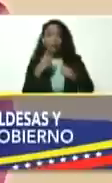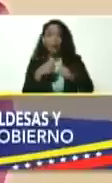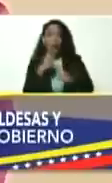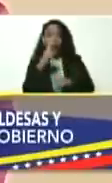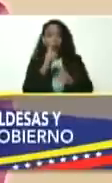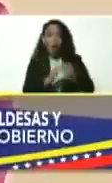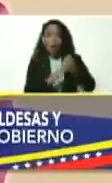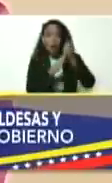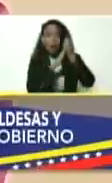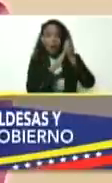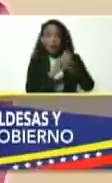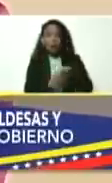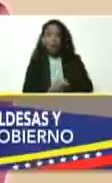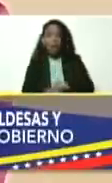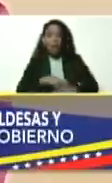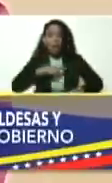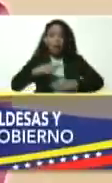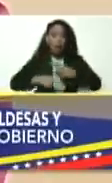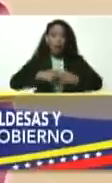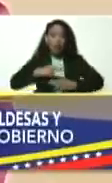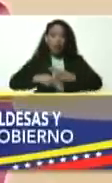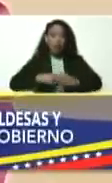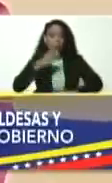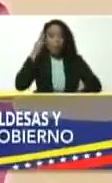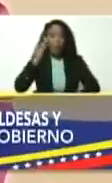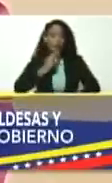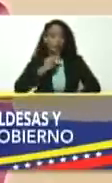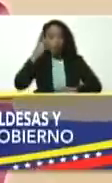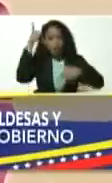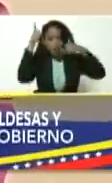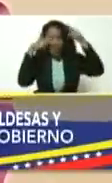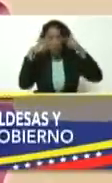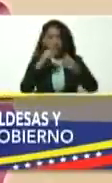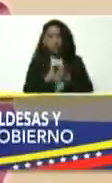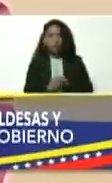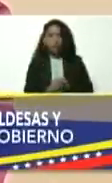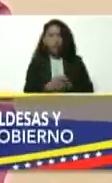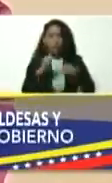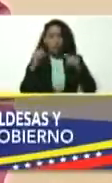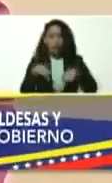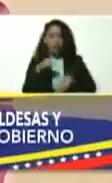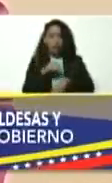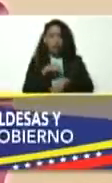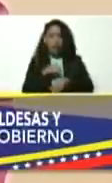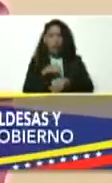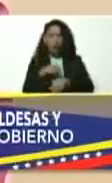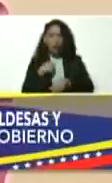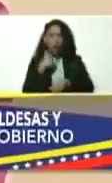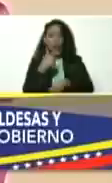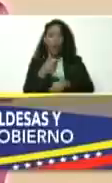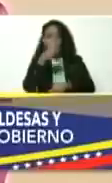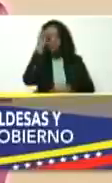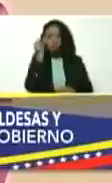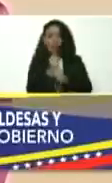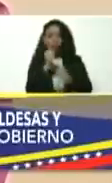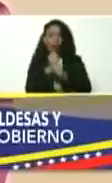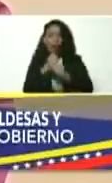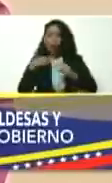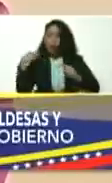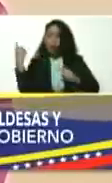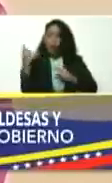líder revolucionario bolivariano chavista de esta época yo diría el trabajo colectivo